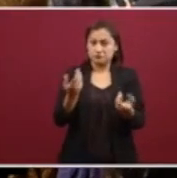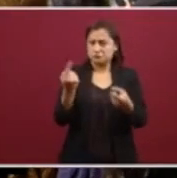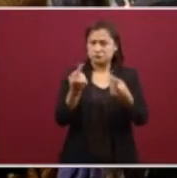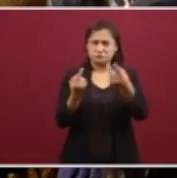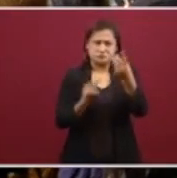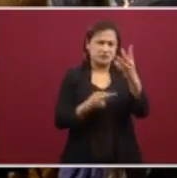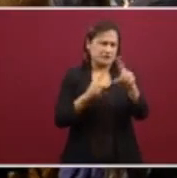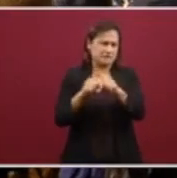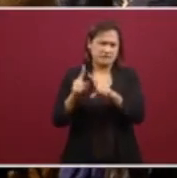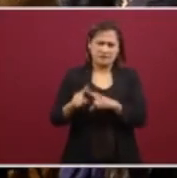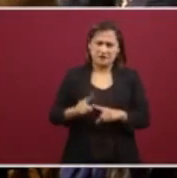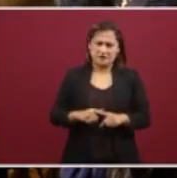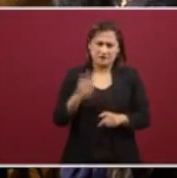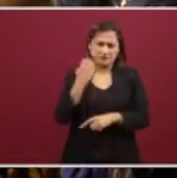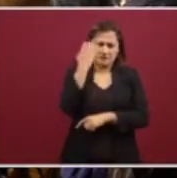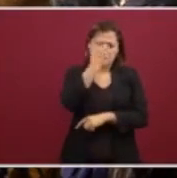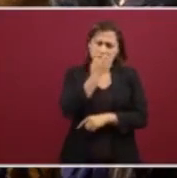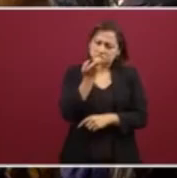Estaba yo